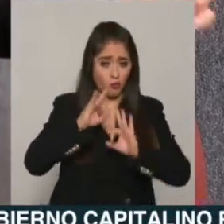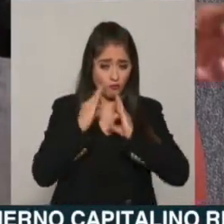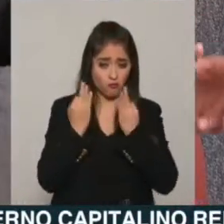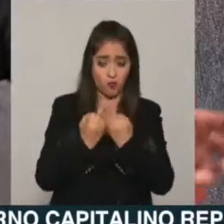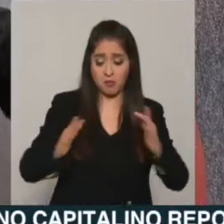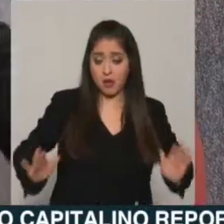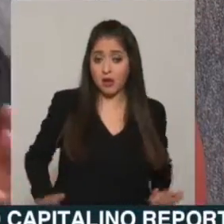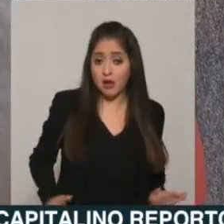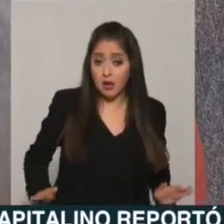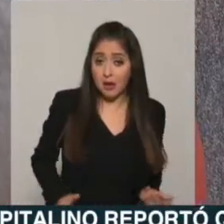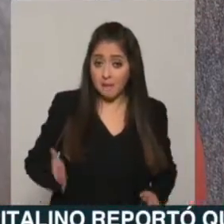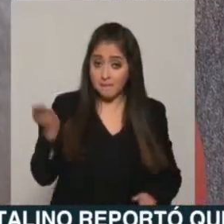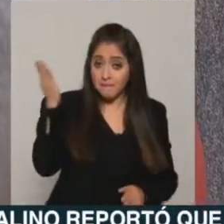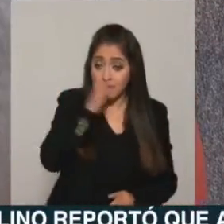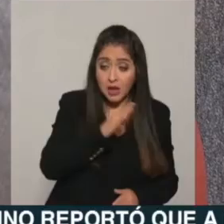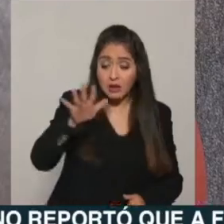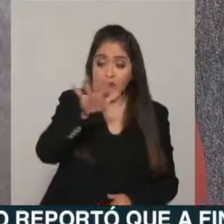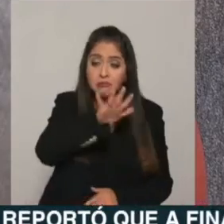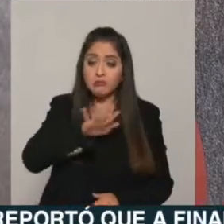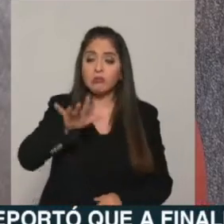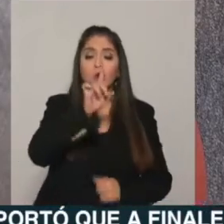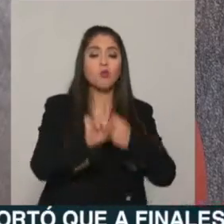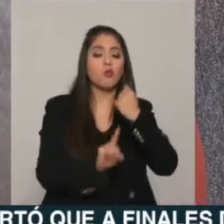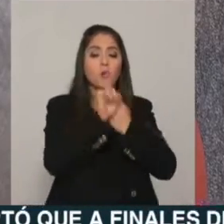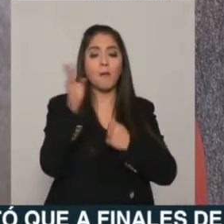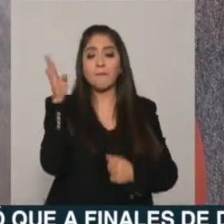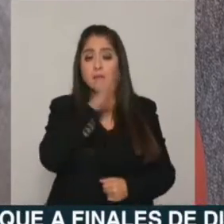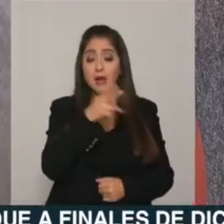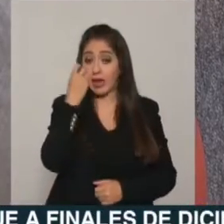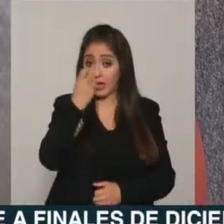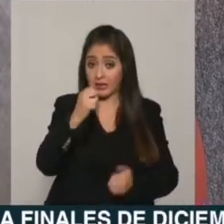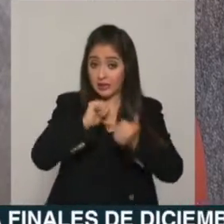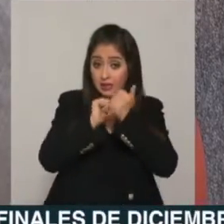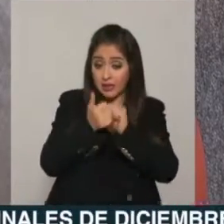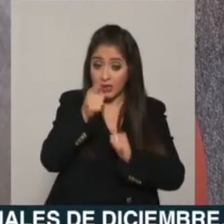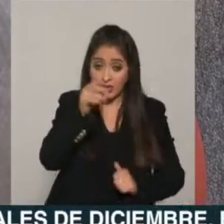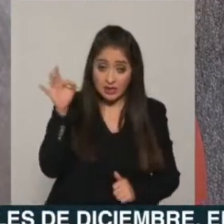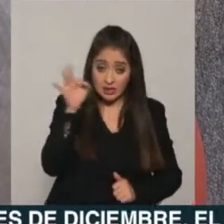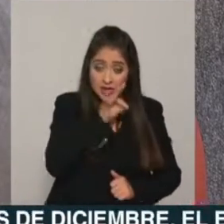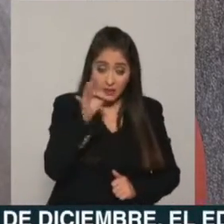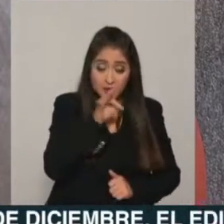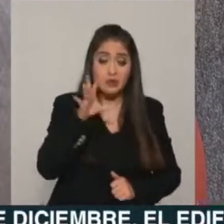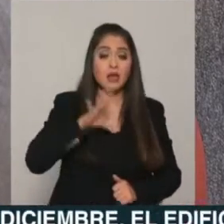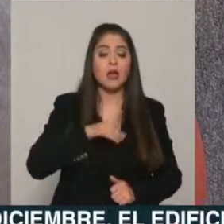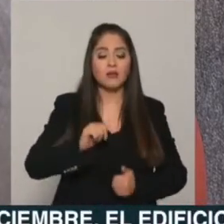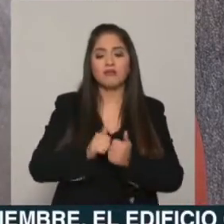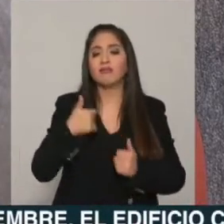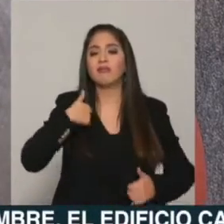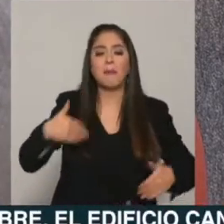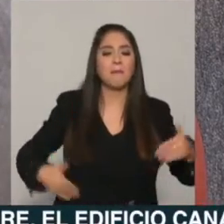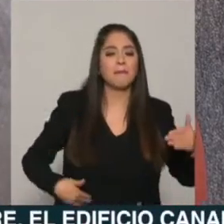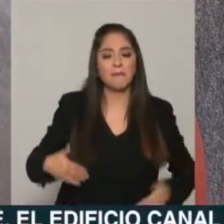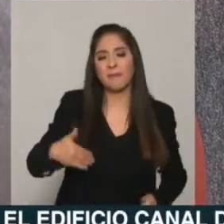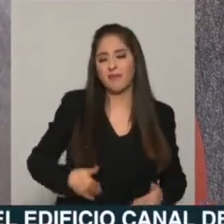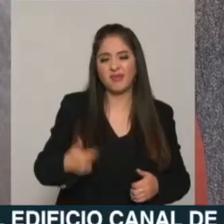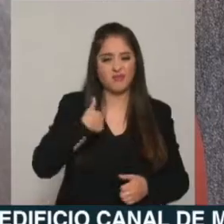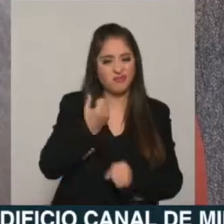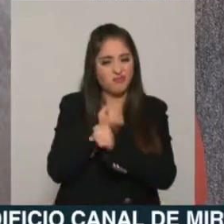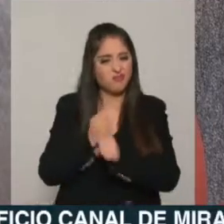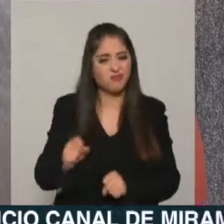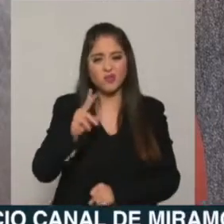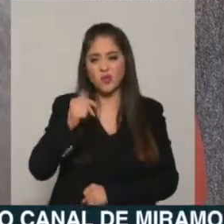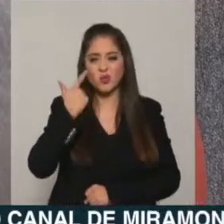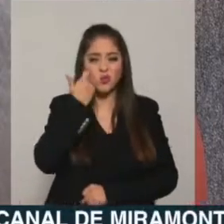han causado un mal. Y ese daño genera, desde luego, un malestar social que